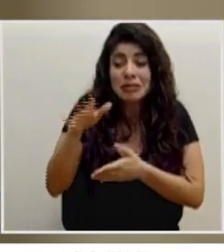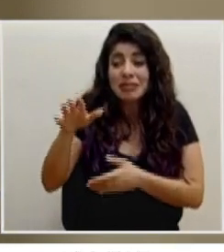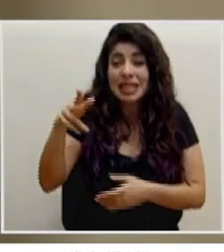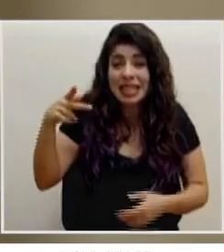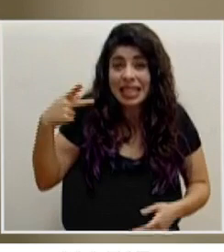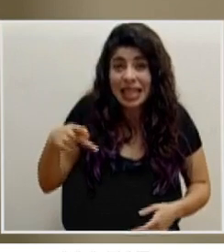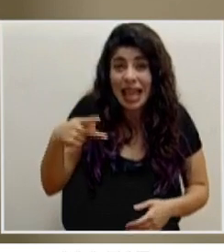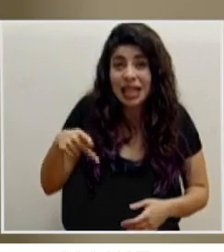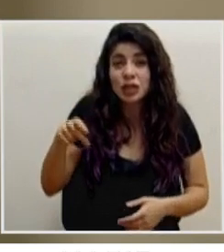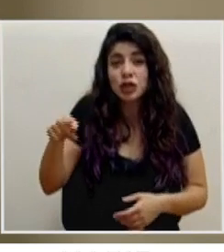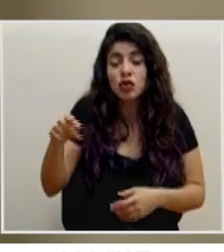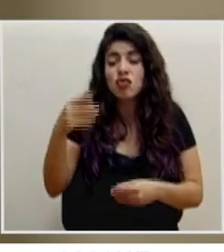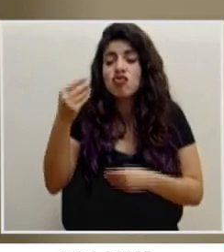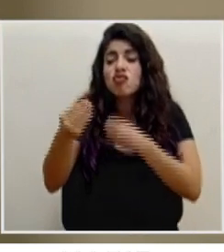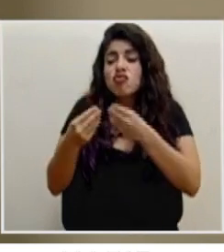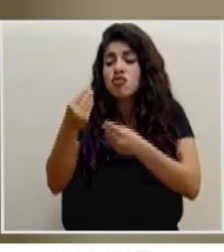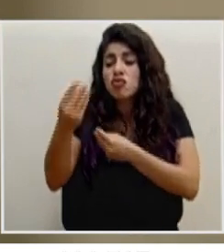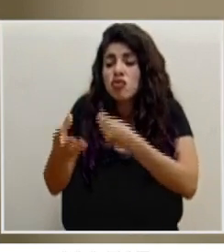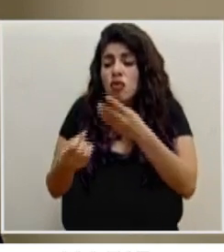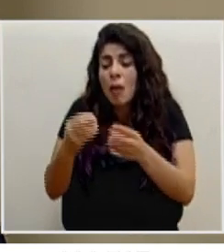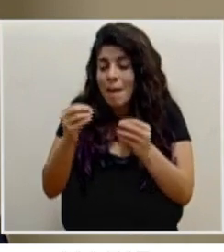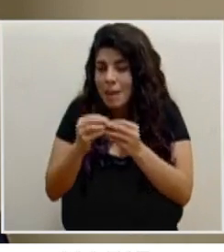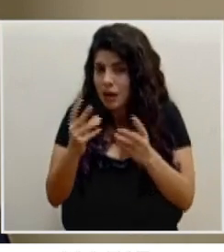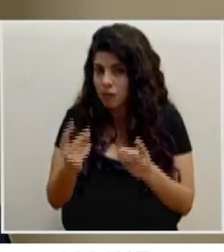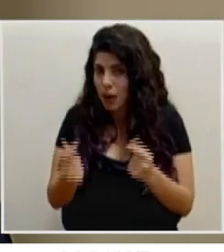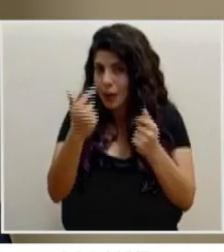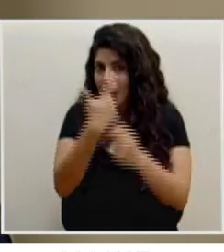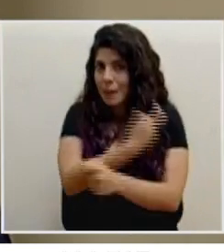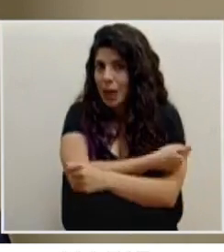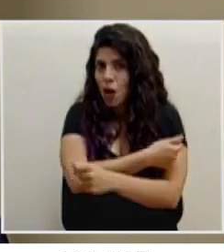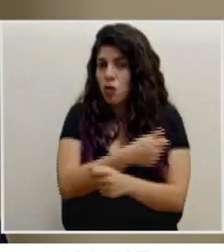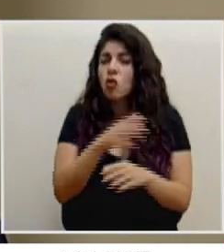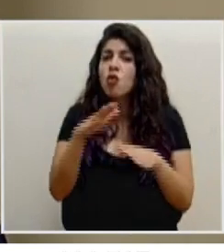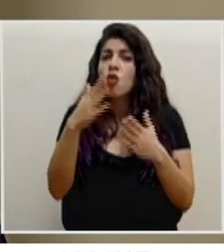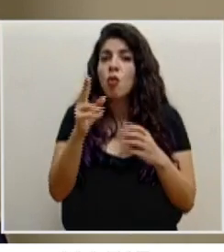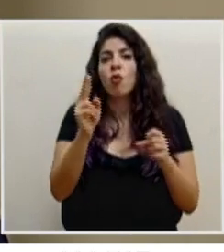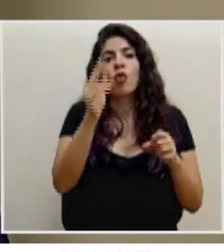pueda tener acceso más rápidamente a la vacuna, ha sido a través de